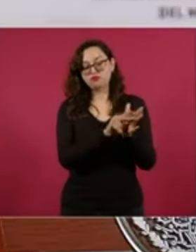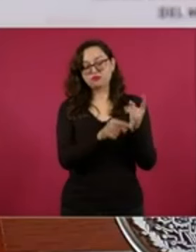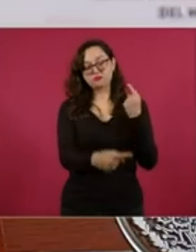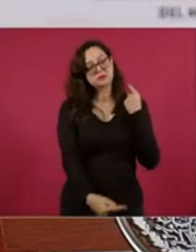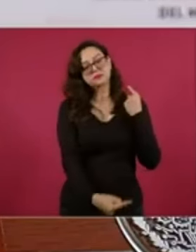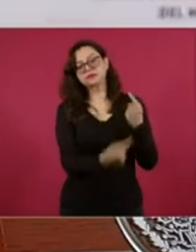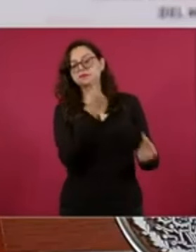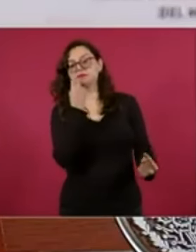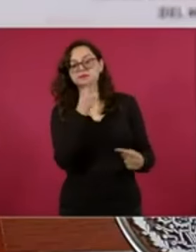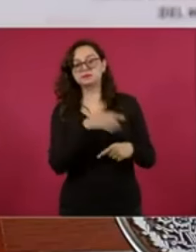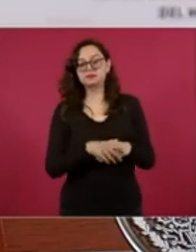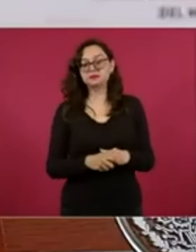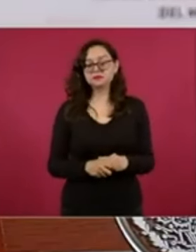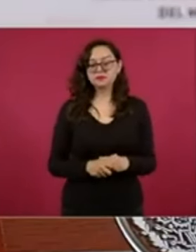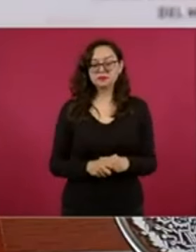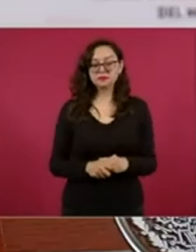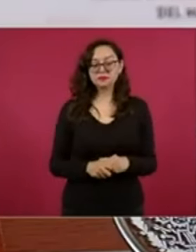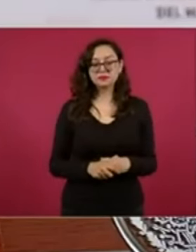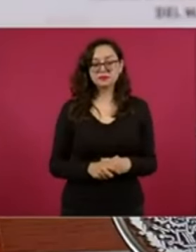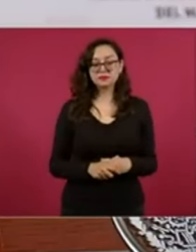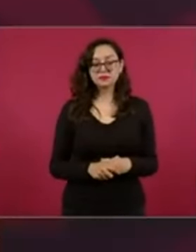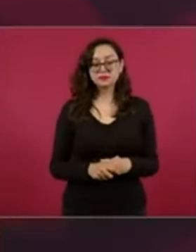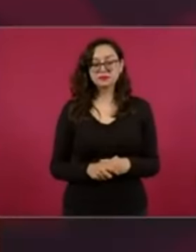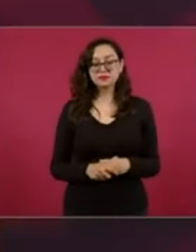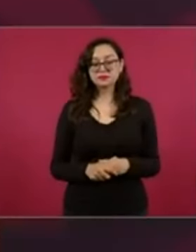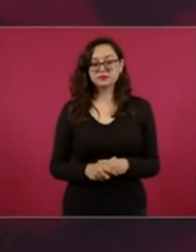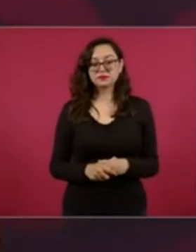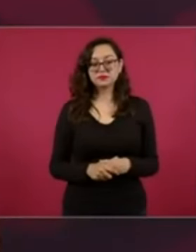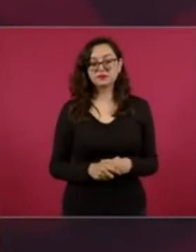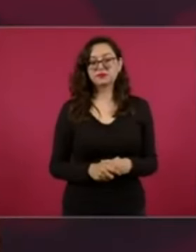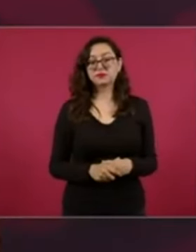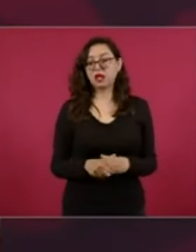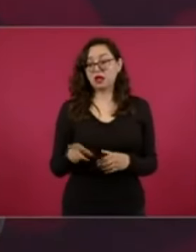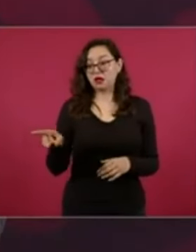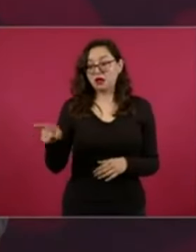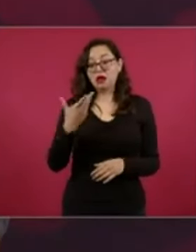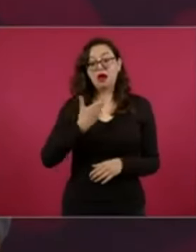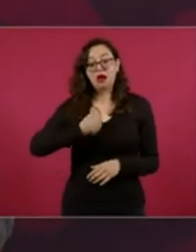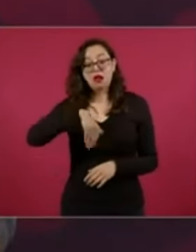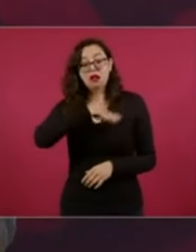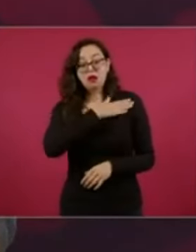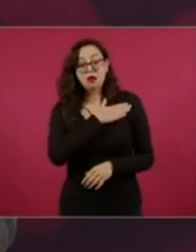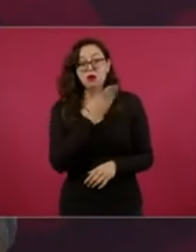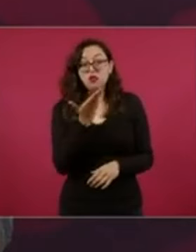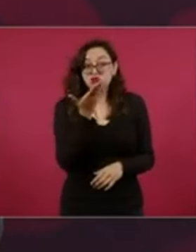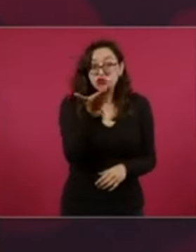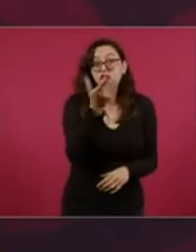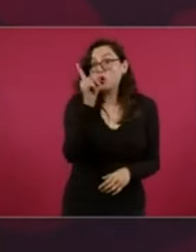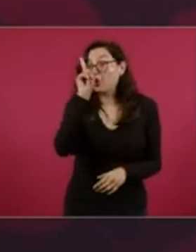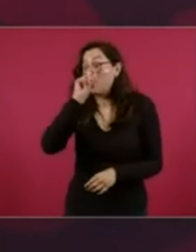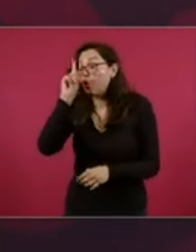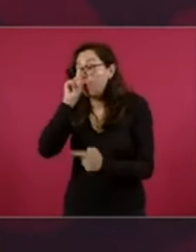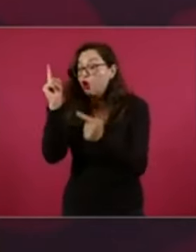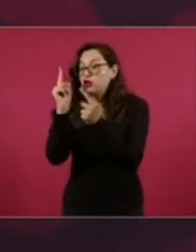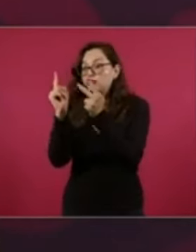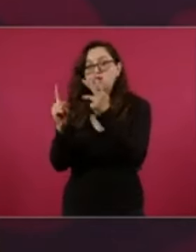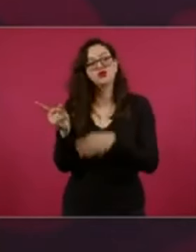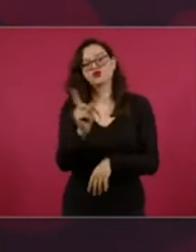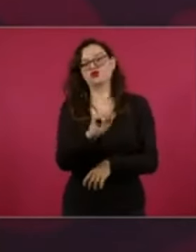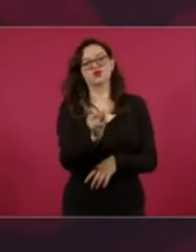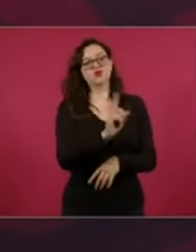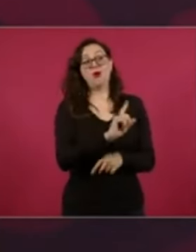dice este le está dando consejos no le digo ella me está